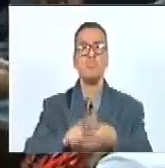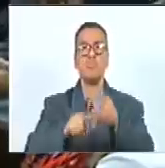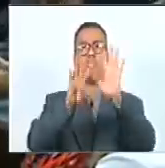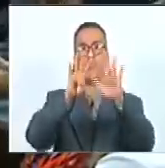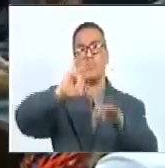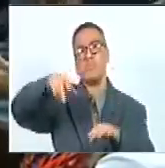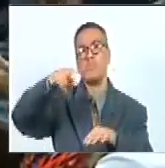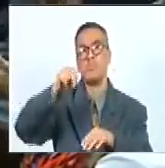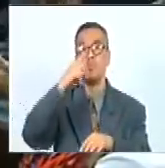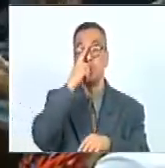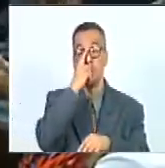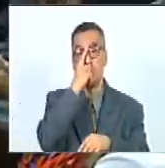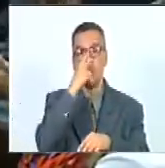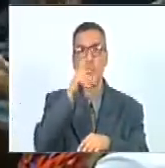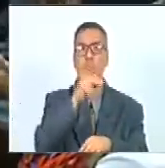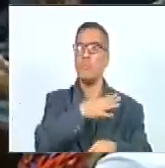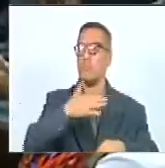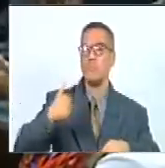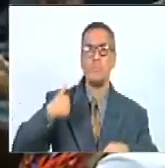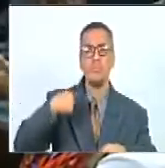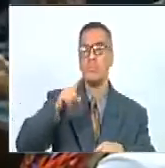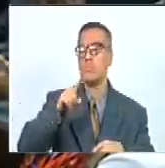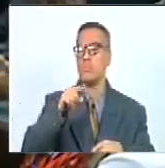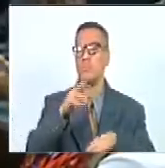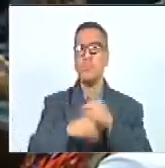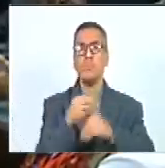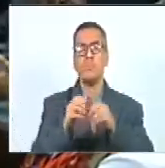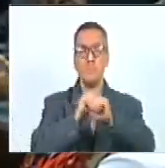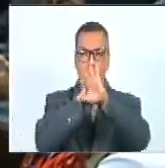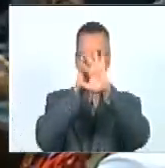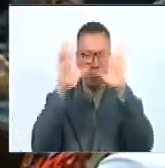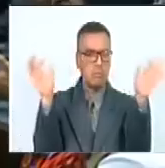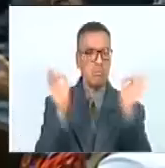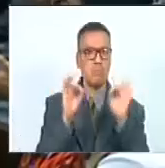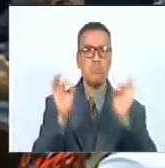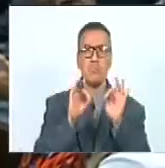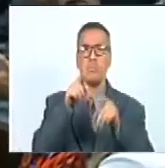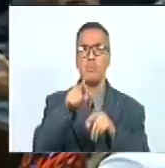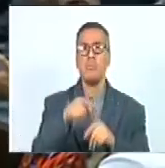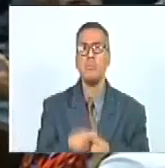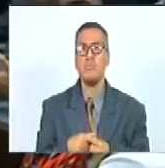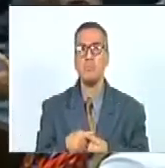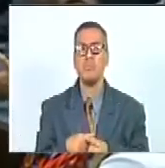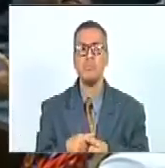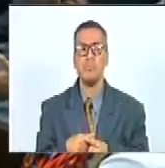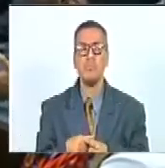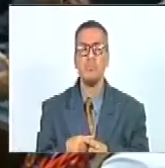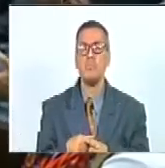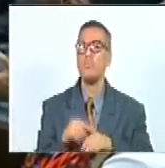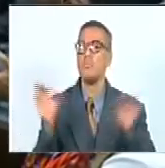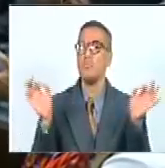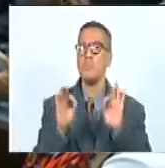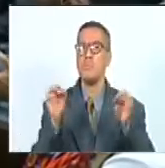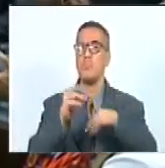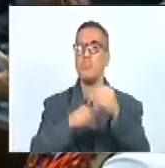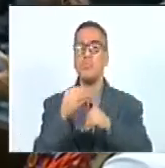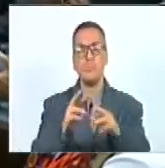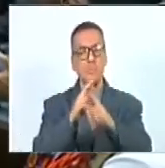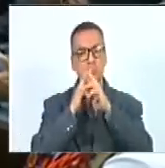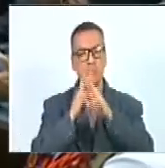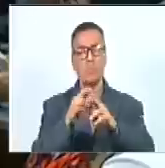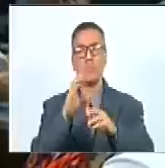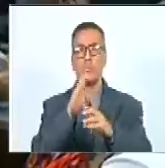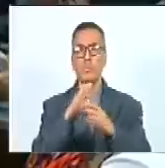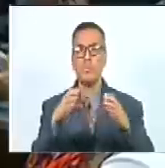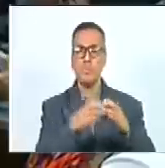junio. No tienen cómo hacer unas elecciones transparentes, creíbles. No tienen cómo responder a la